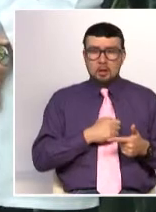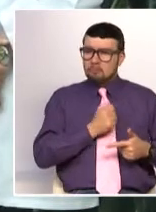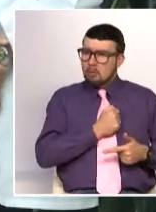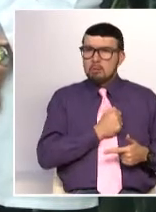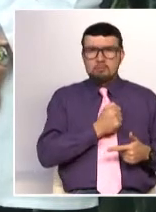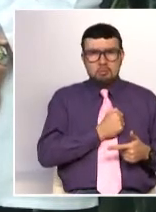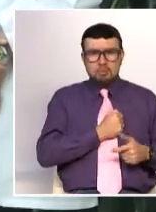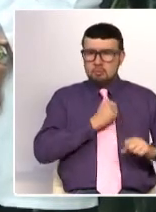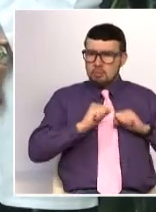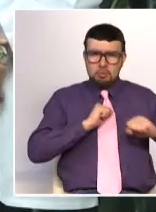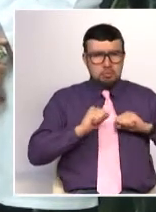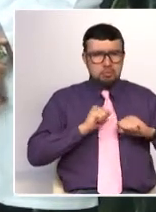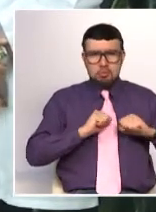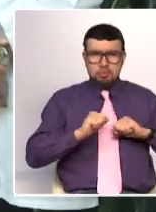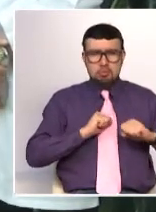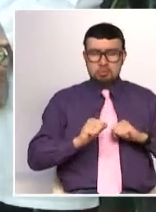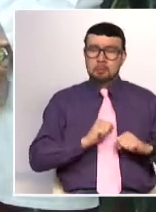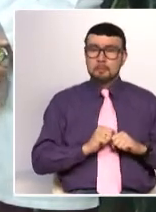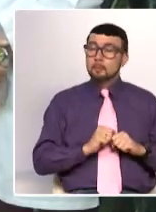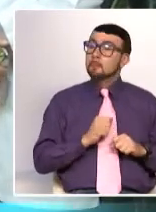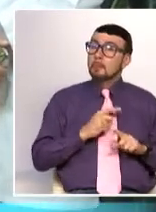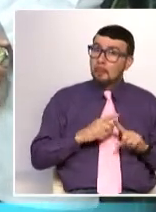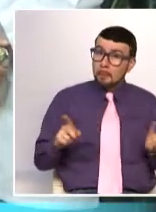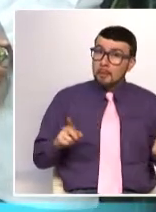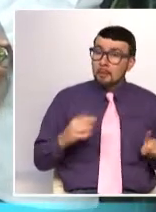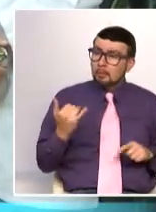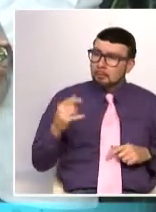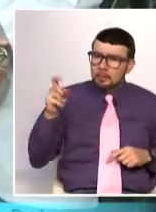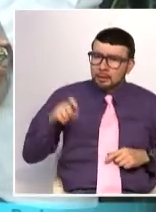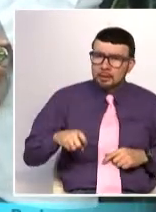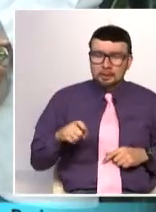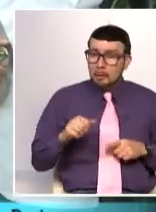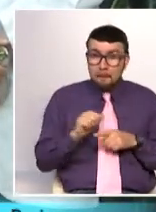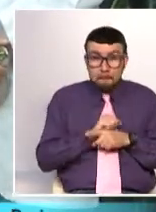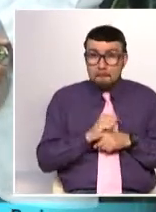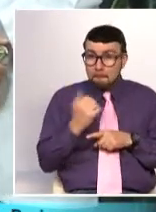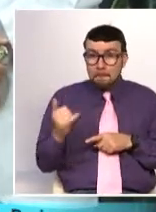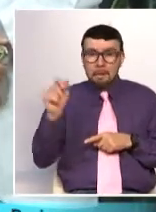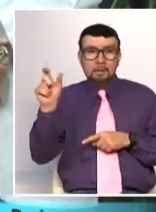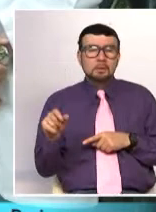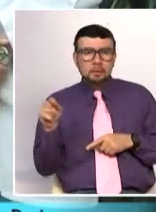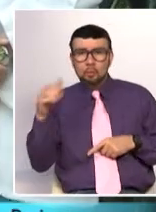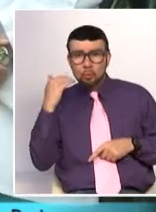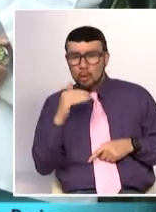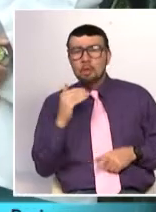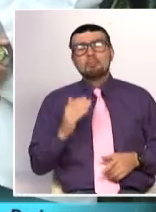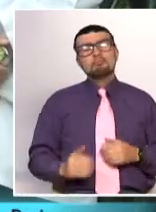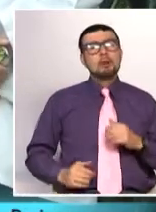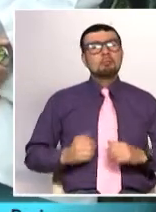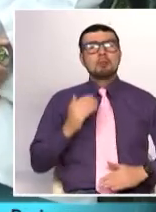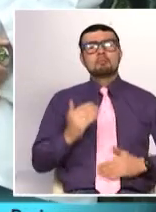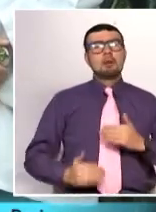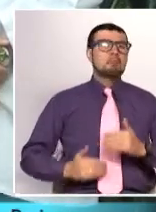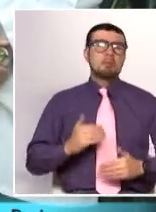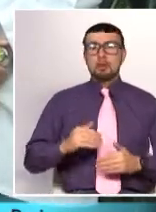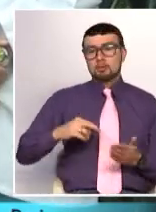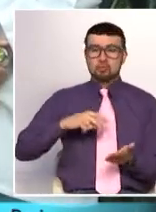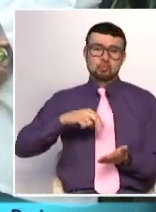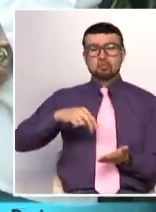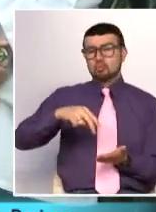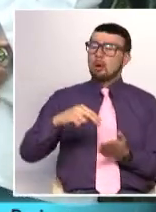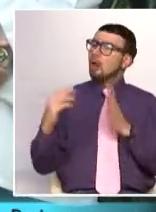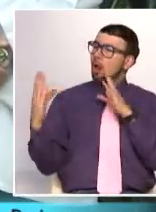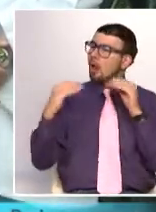hay una fórmula pero debe forma práctica es que la persona pueda caminar o trotar y pueda hablar con un